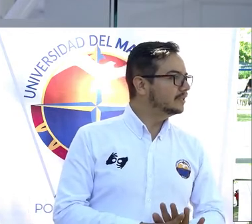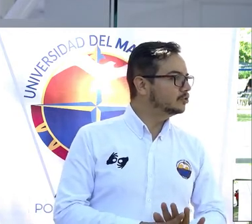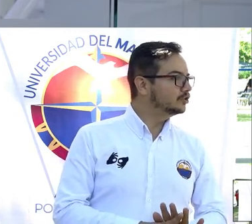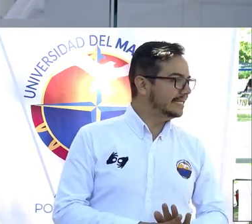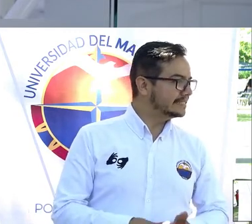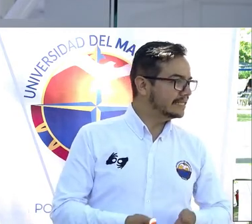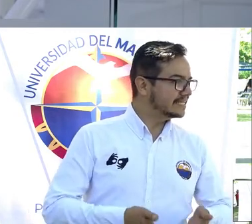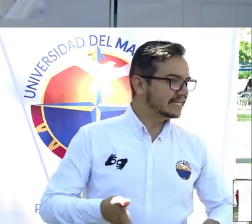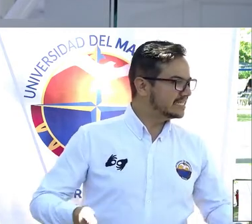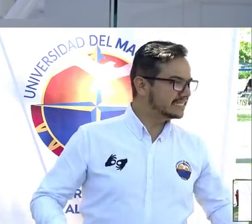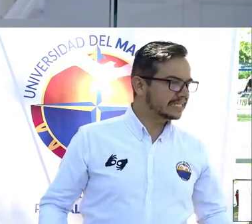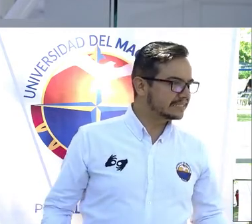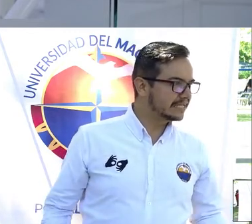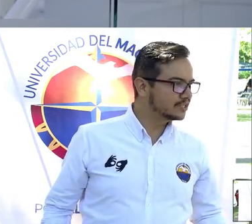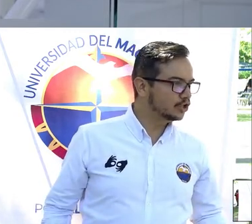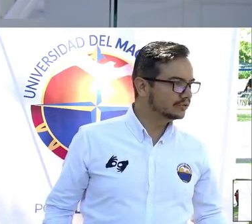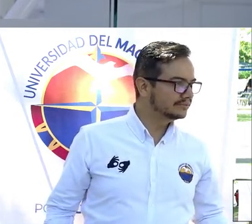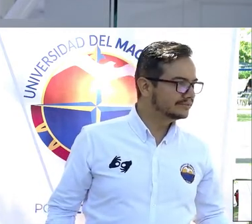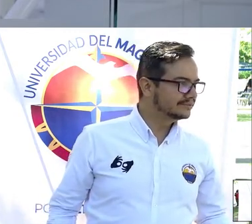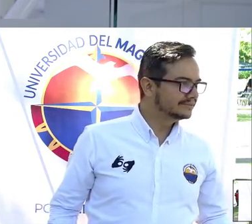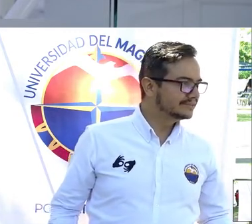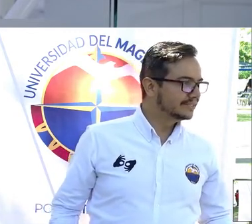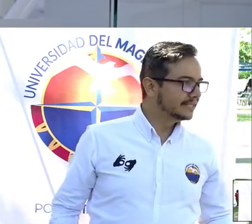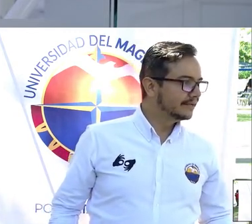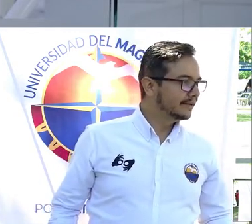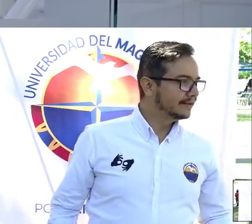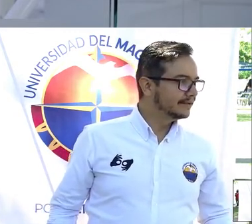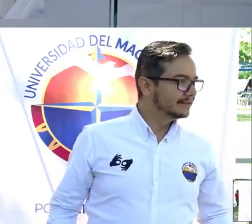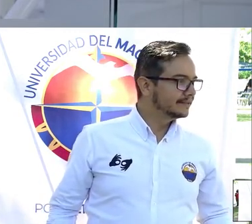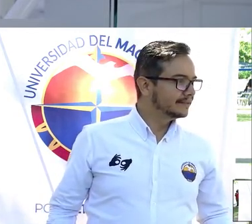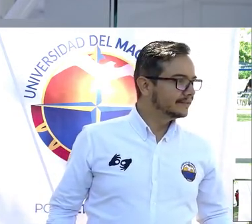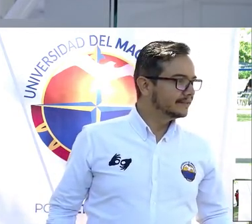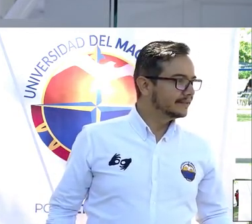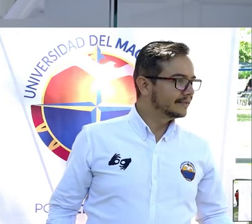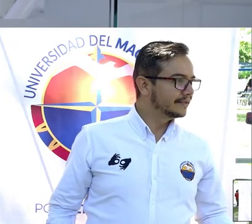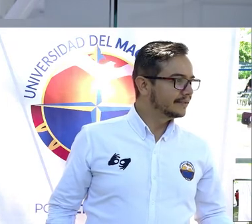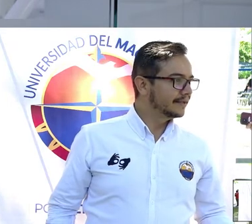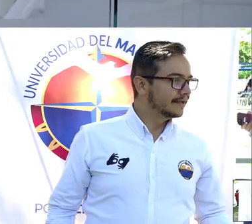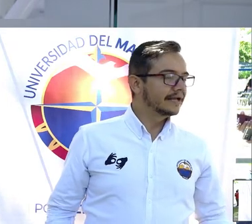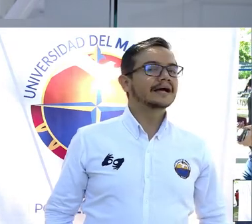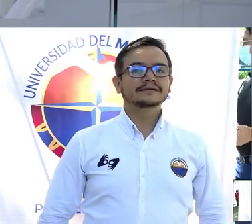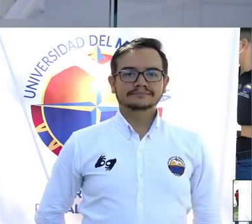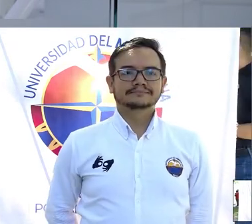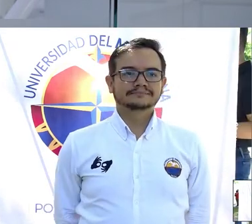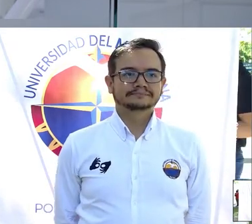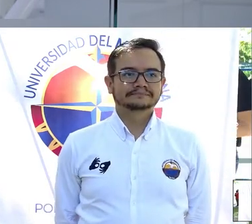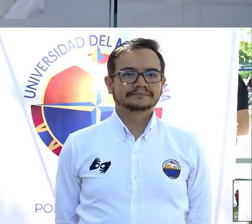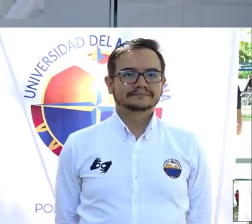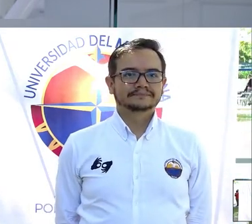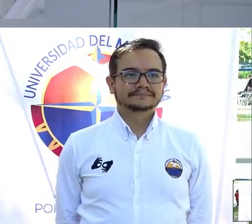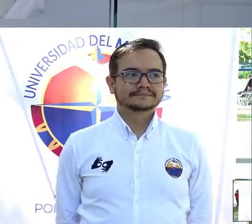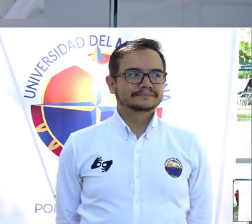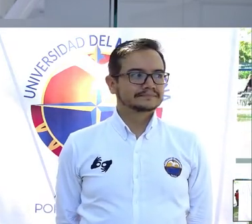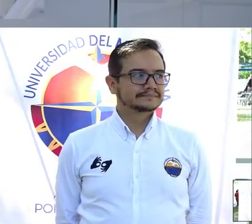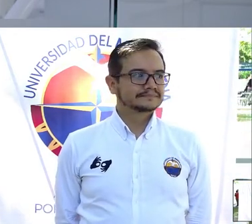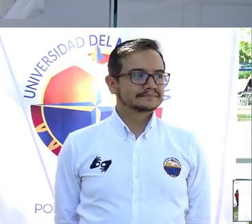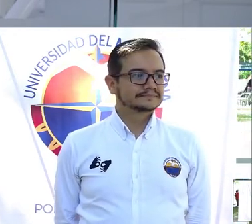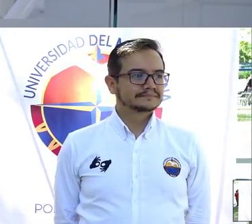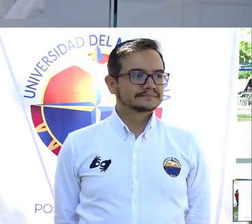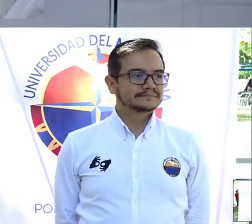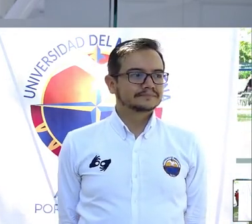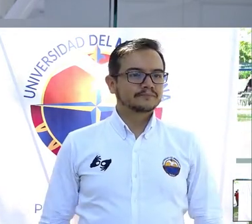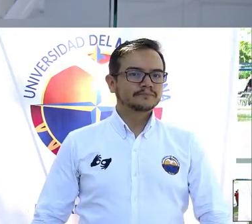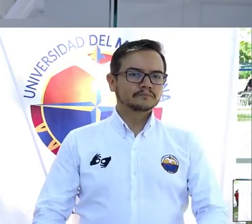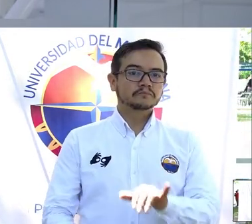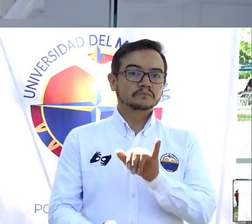entregando capacidad tecnológica y científica de punta para fortalecer estos escenarios de práctica